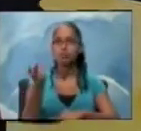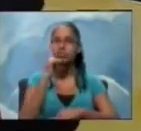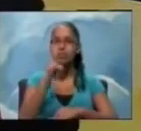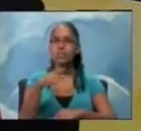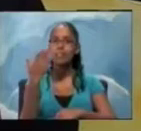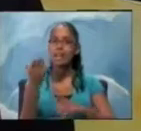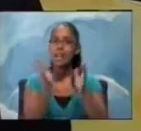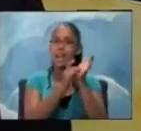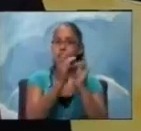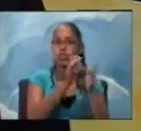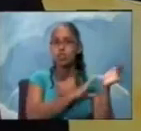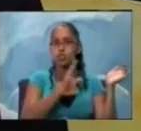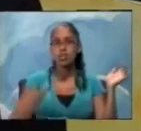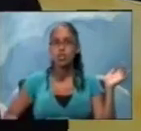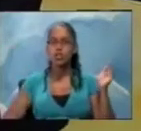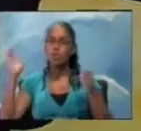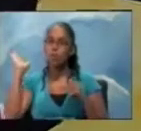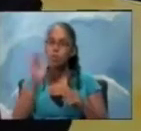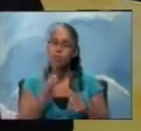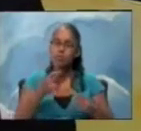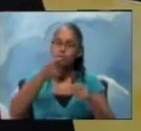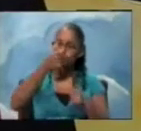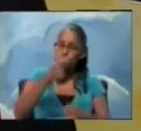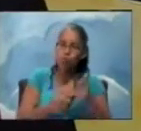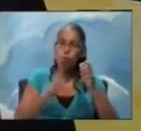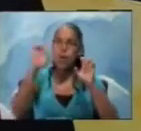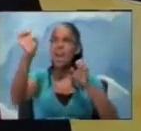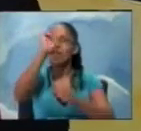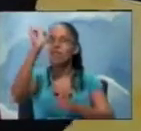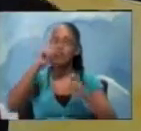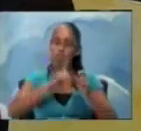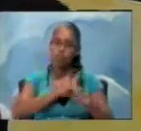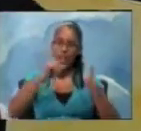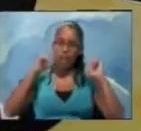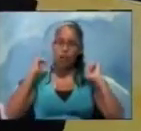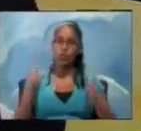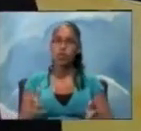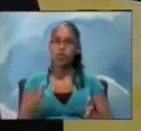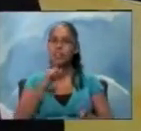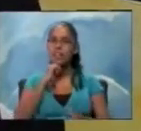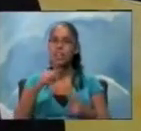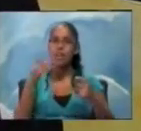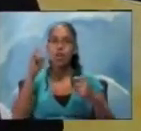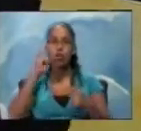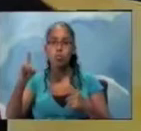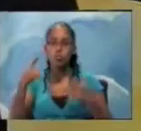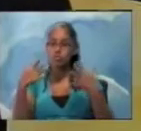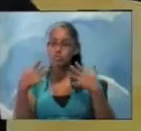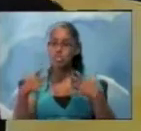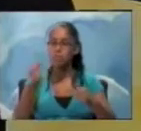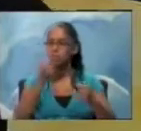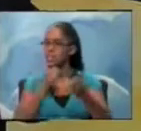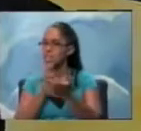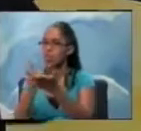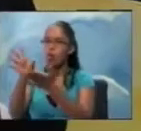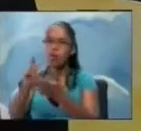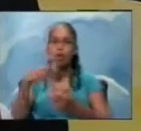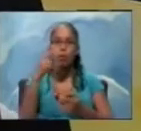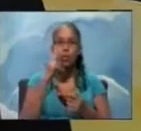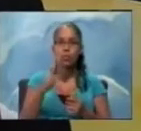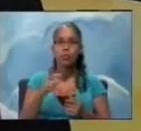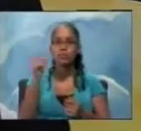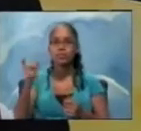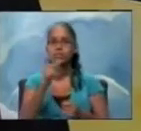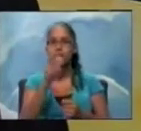que Jesucristo viene trayendo un evangelio de autoridad. Y es que los demonios tiemblan y huyen cuando ve a alguien que viene